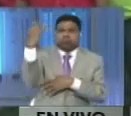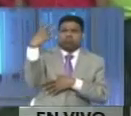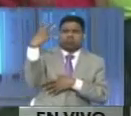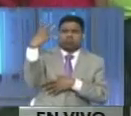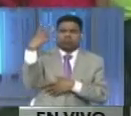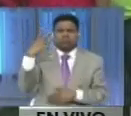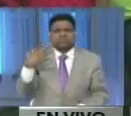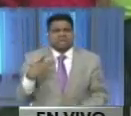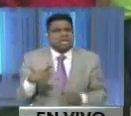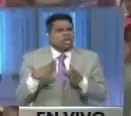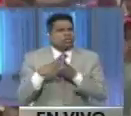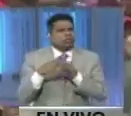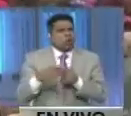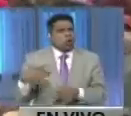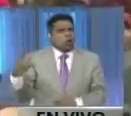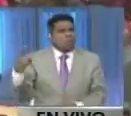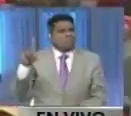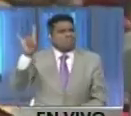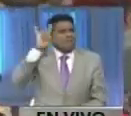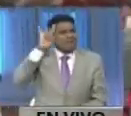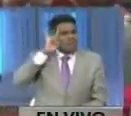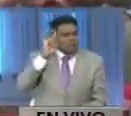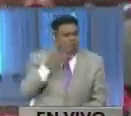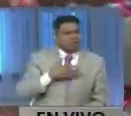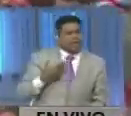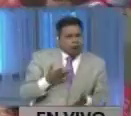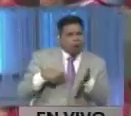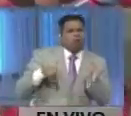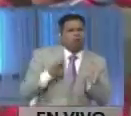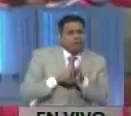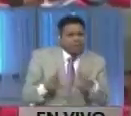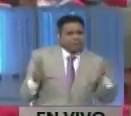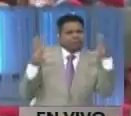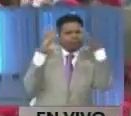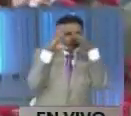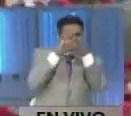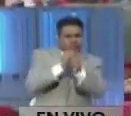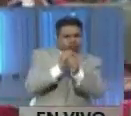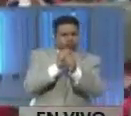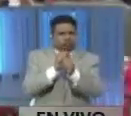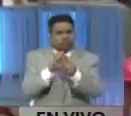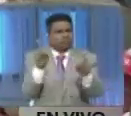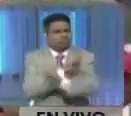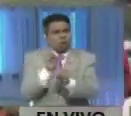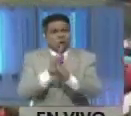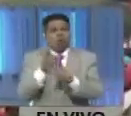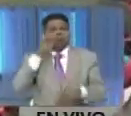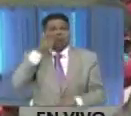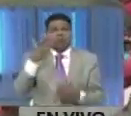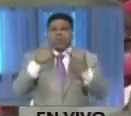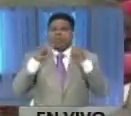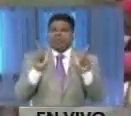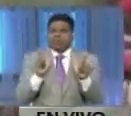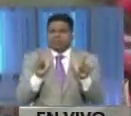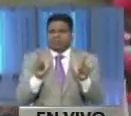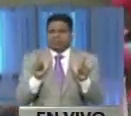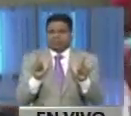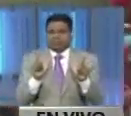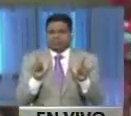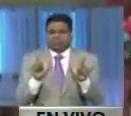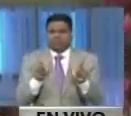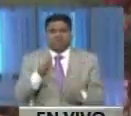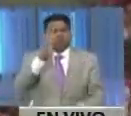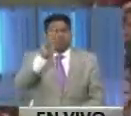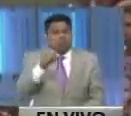y los enemigos quieren nuevamente llevarnos a las tinieblas. Un pueblo libre jamás y nunca va a